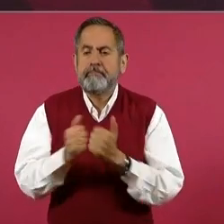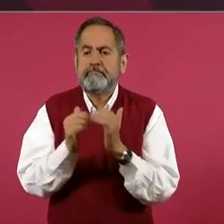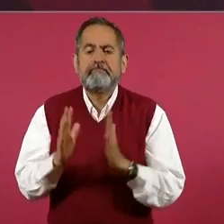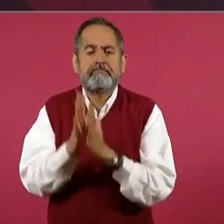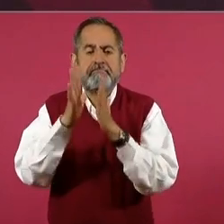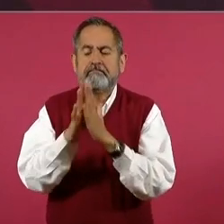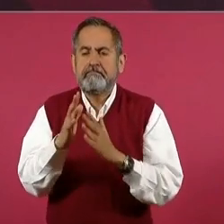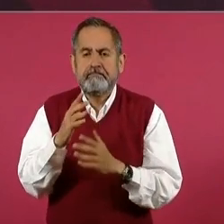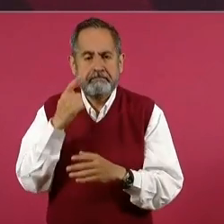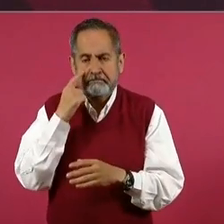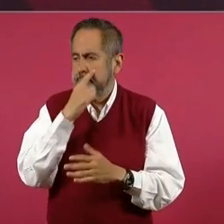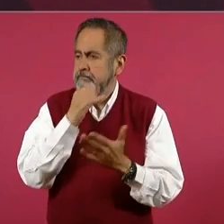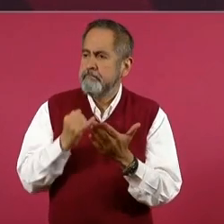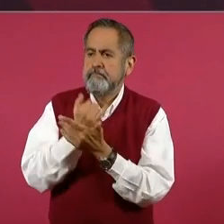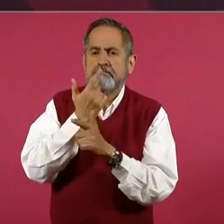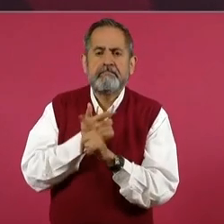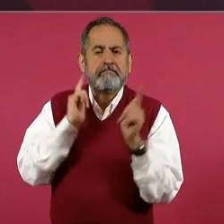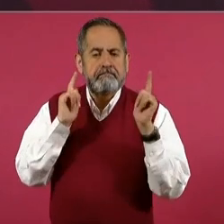democracia,